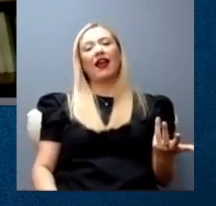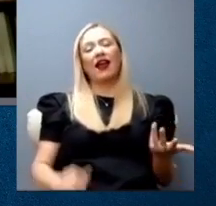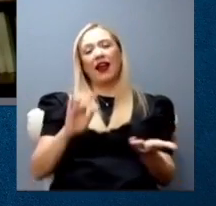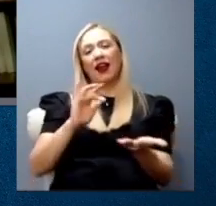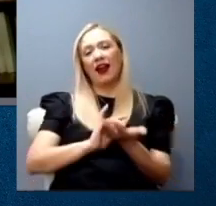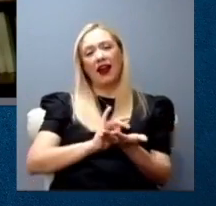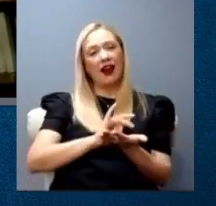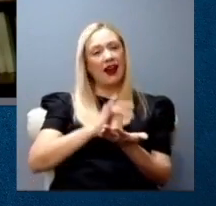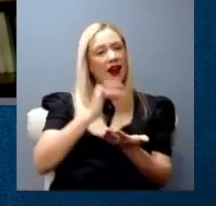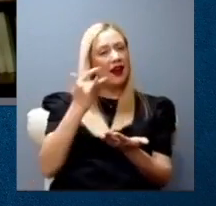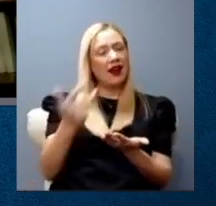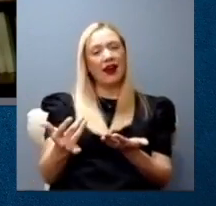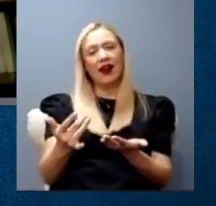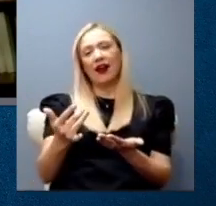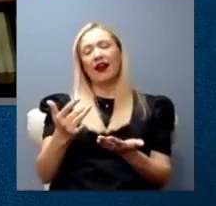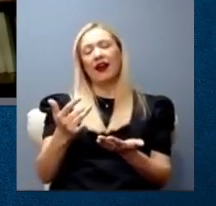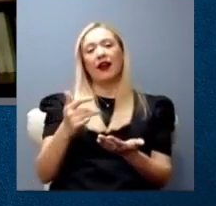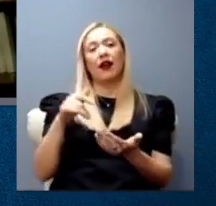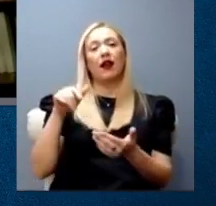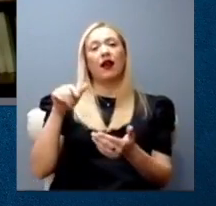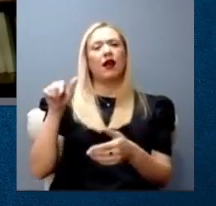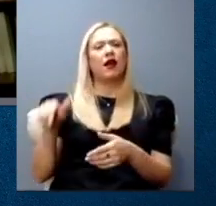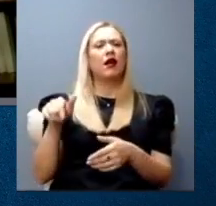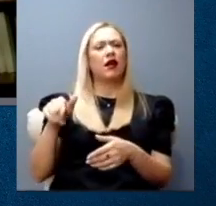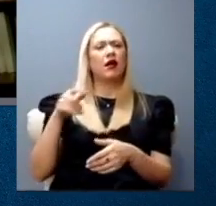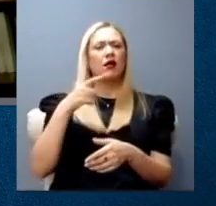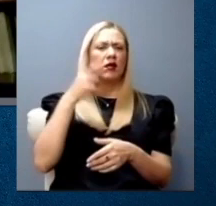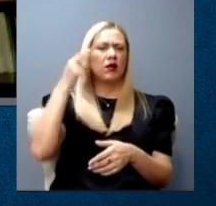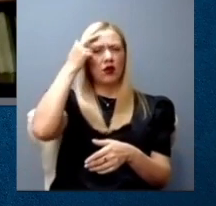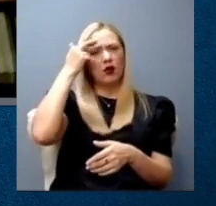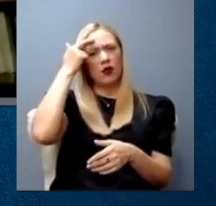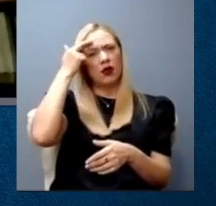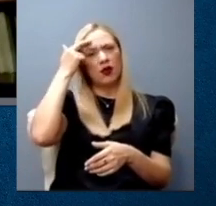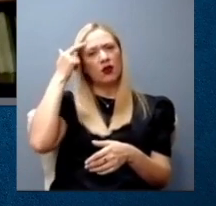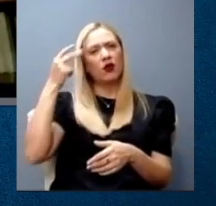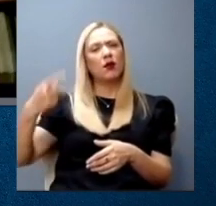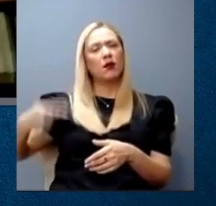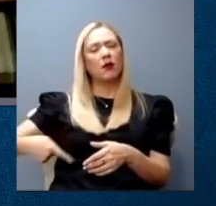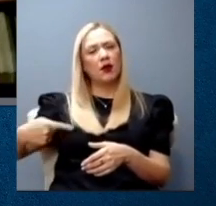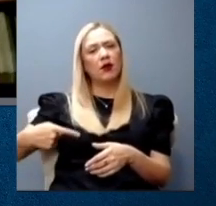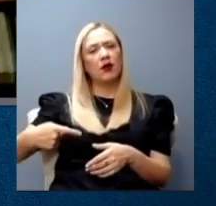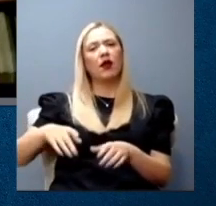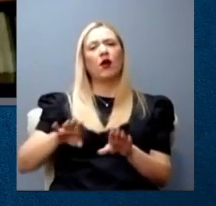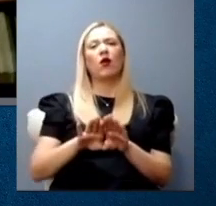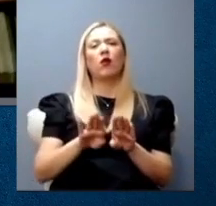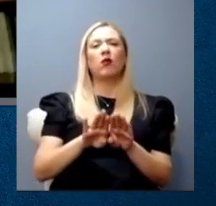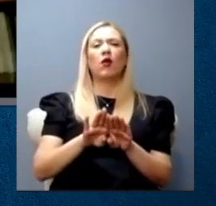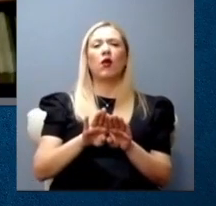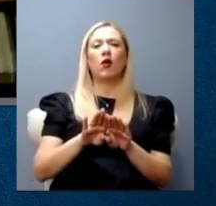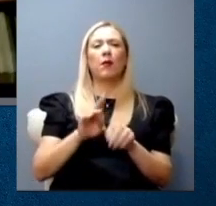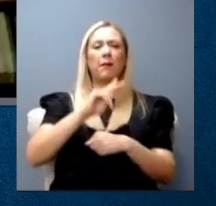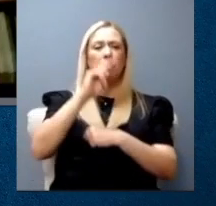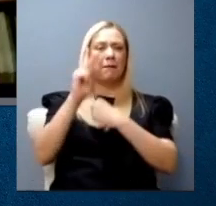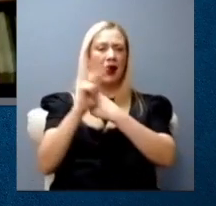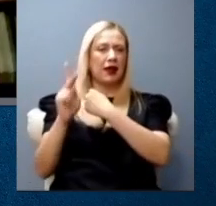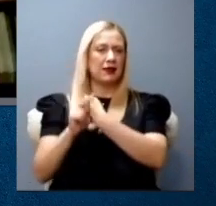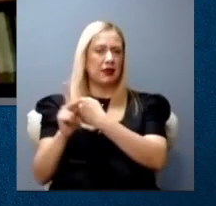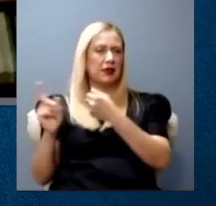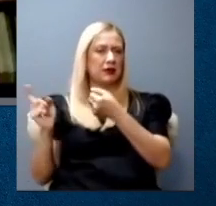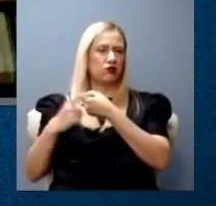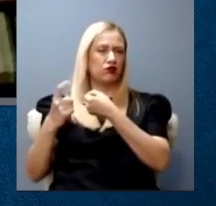agradecerles la Sociedad de las Naciones, como pregunta Roberto, y sobre todo a la Organización de las Naciones